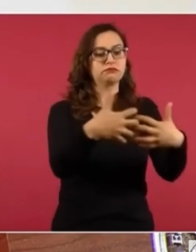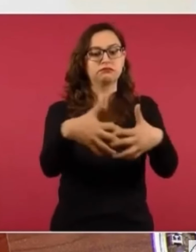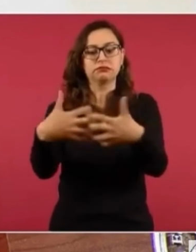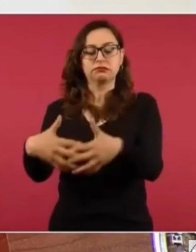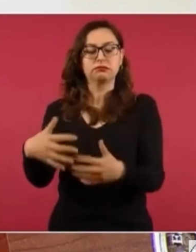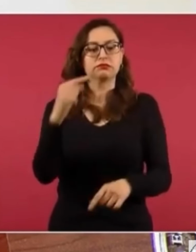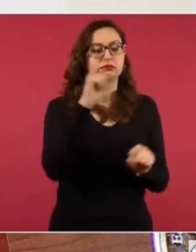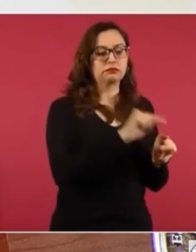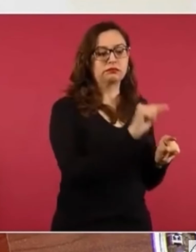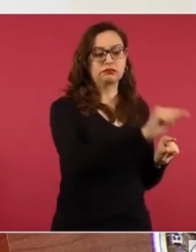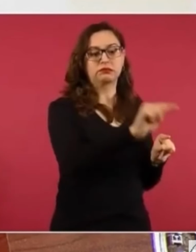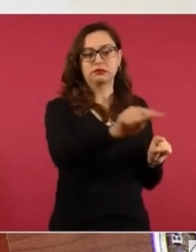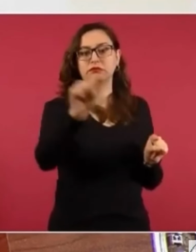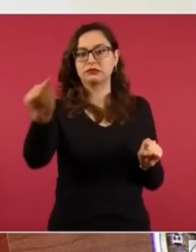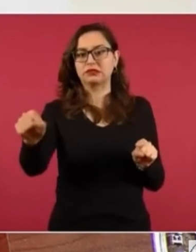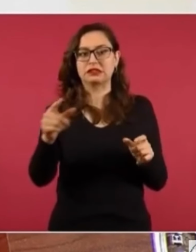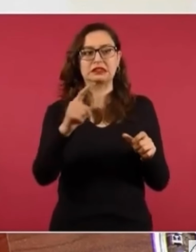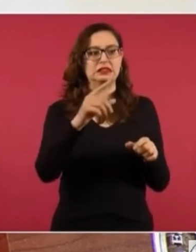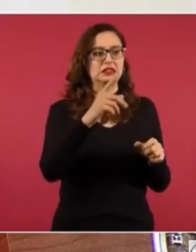las plantas